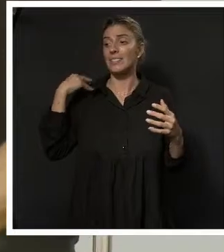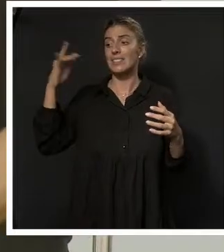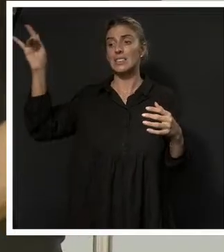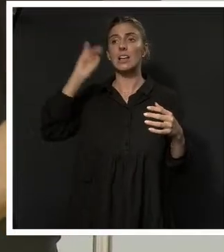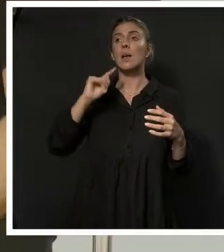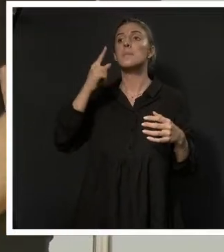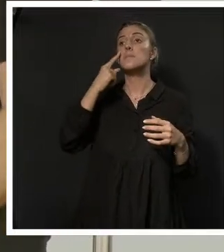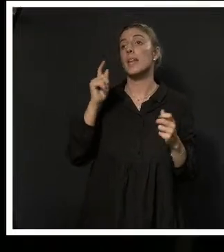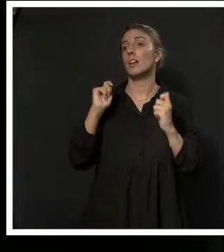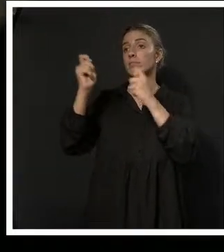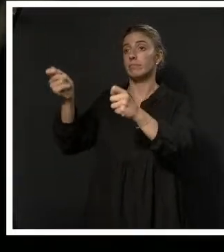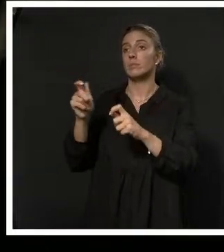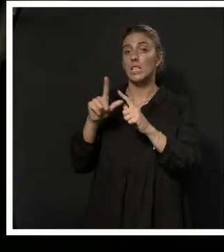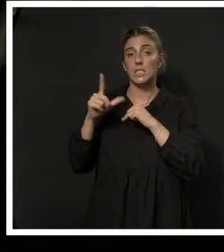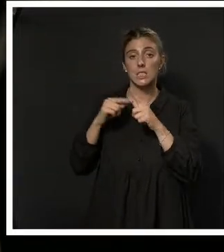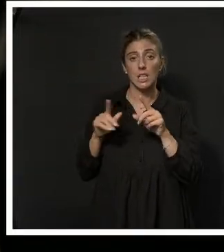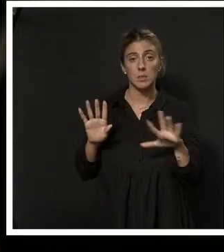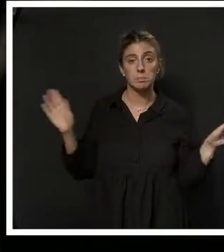a dar una chamada